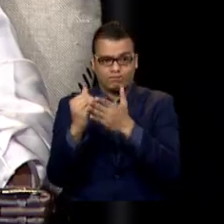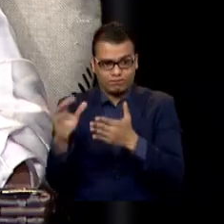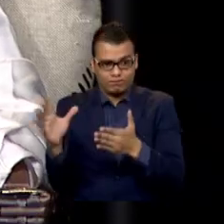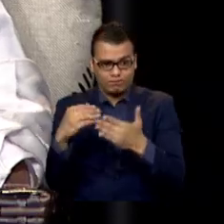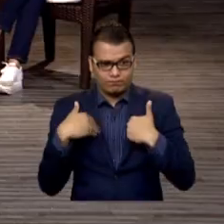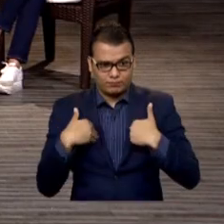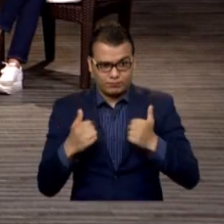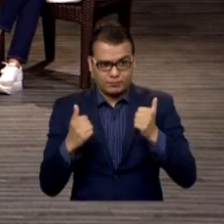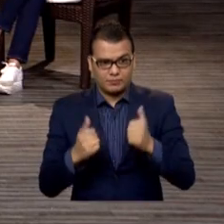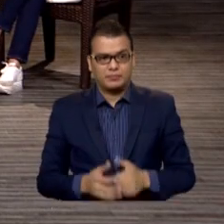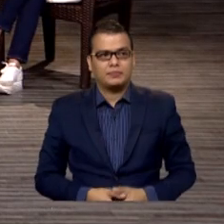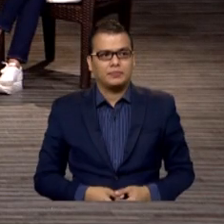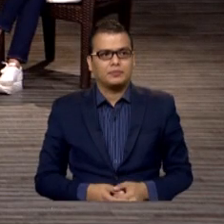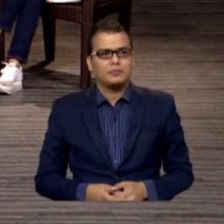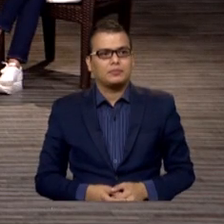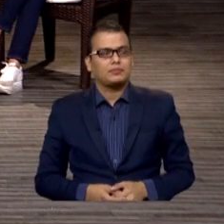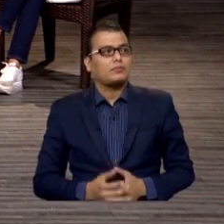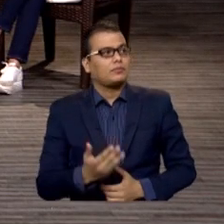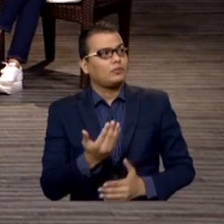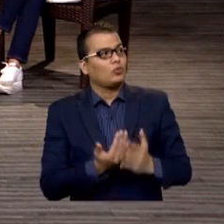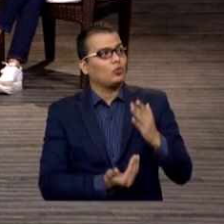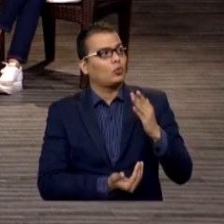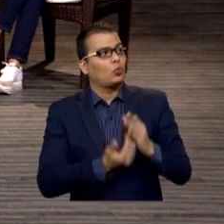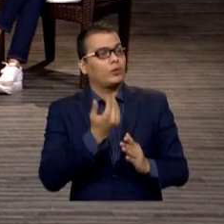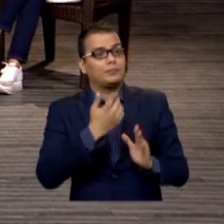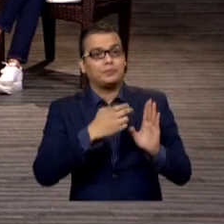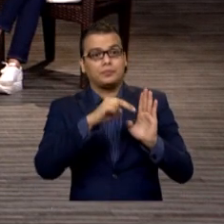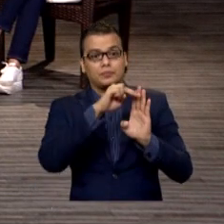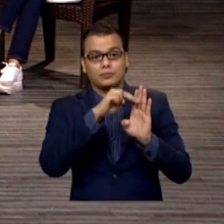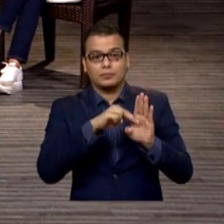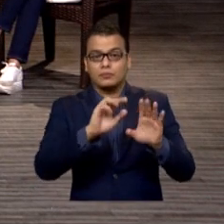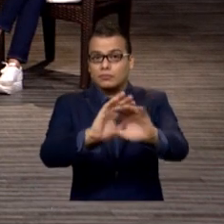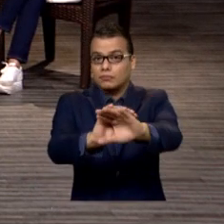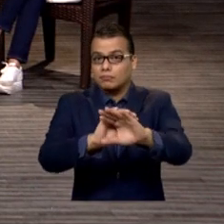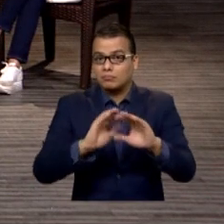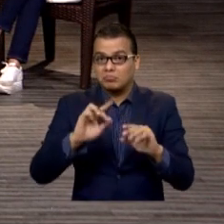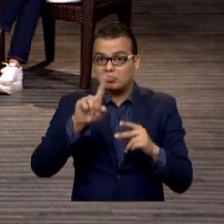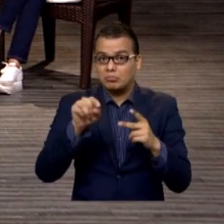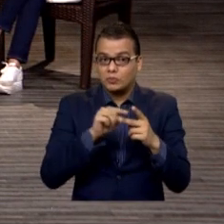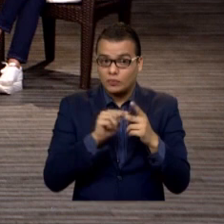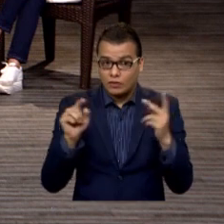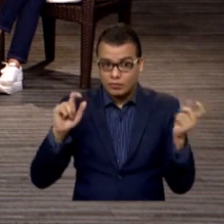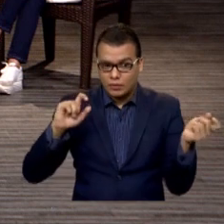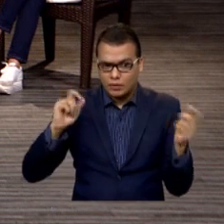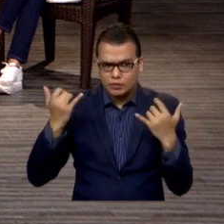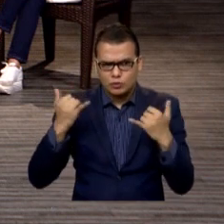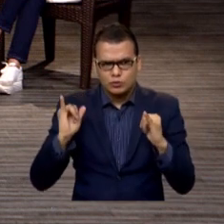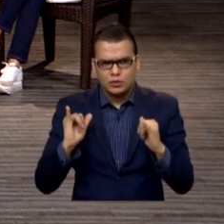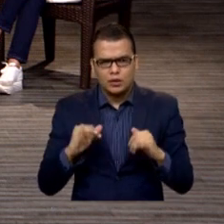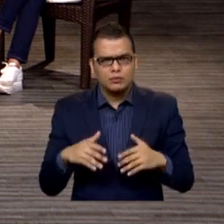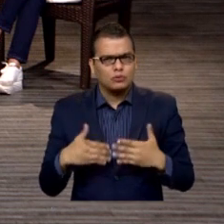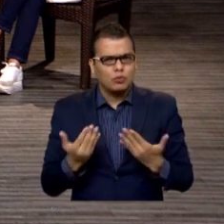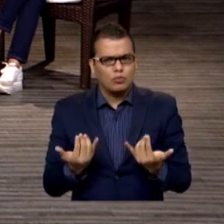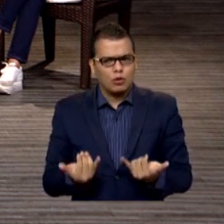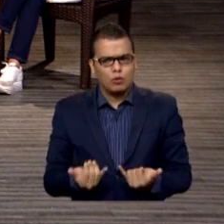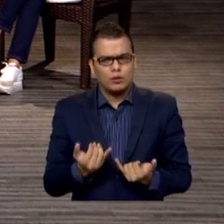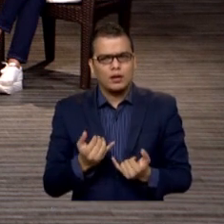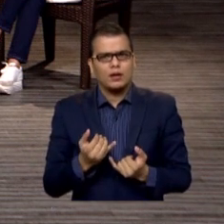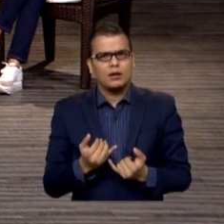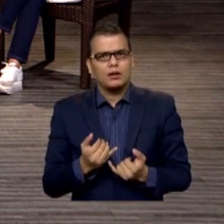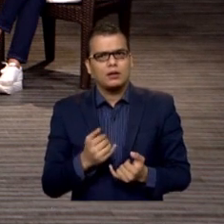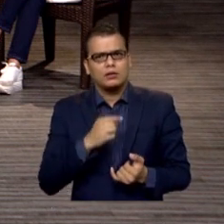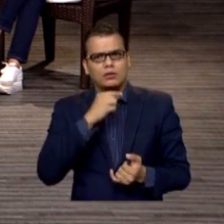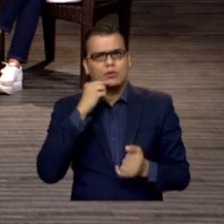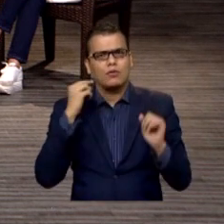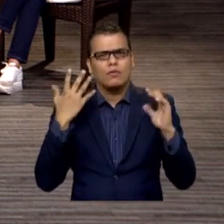personas. Alcalde, ¿hay nuevas medidas? ¿Cómo se va a mantener la próxima semana? ¿Qué se está haciendo para este puente festivo, para controlar